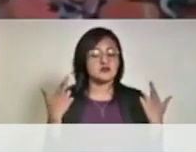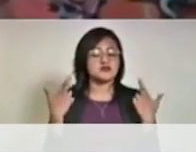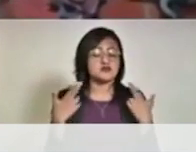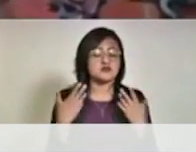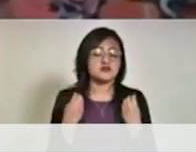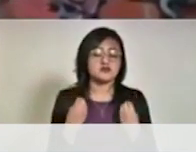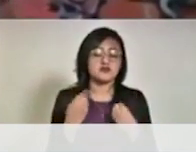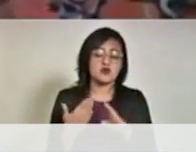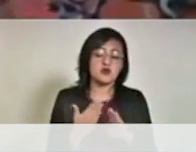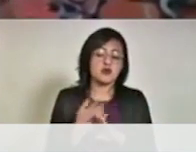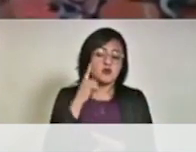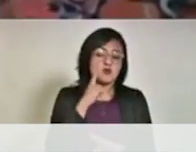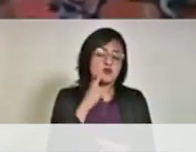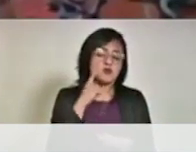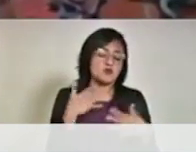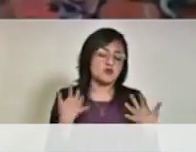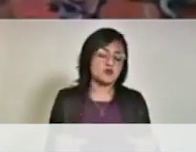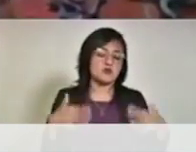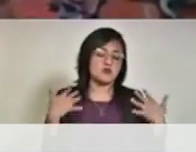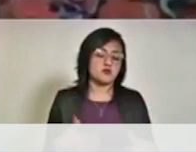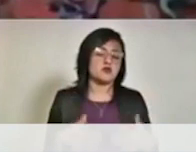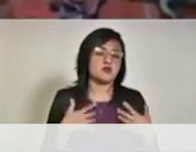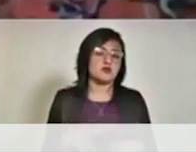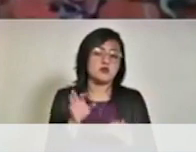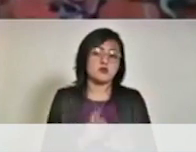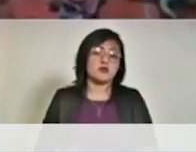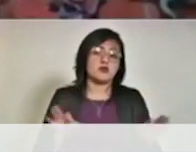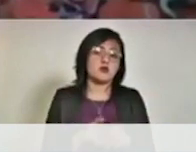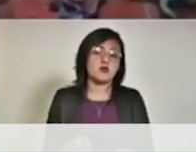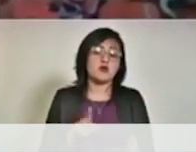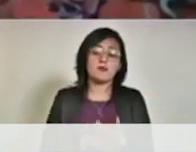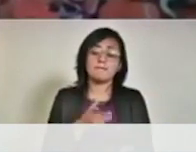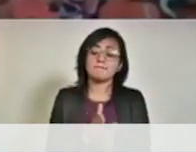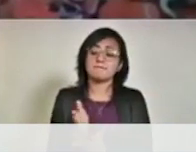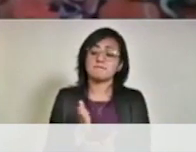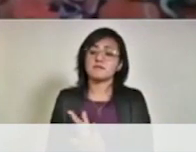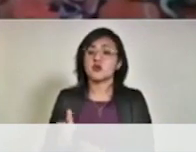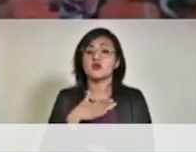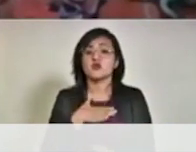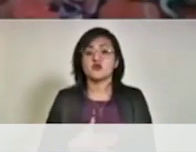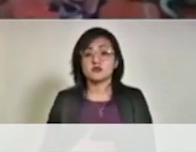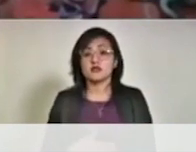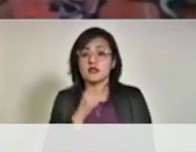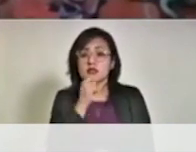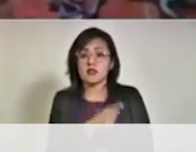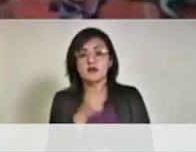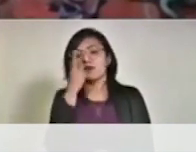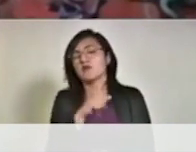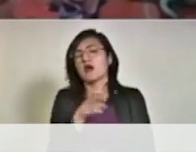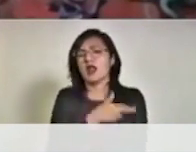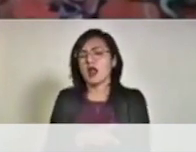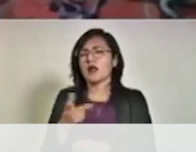contra las mujeres en Puebla tiene un acento importante en las acciones de acceso a justicia y en la reparación de daño.